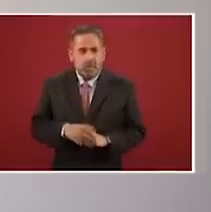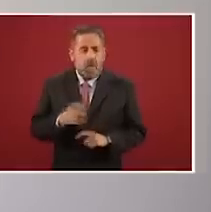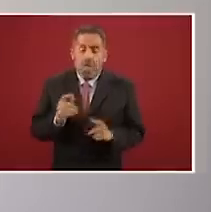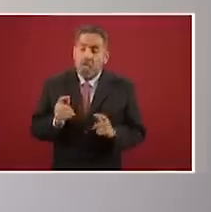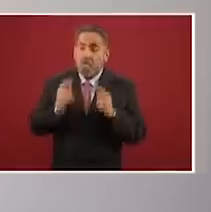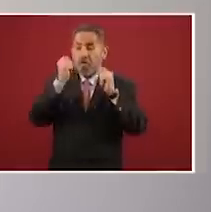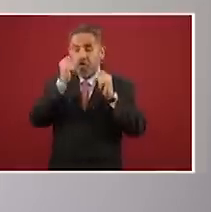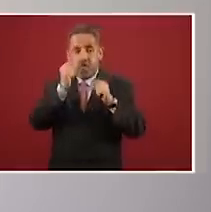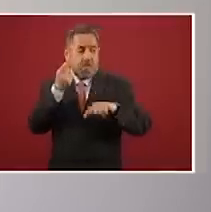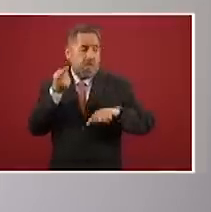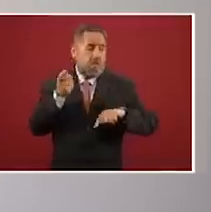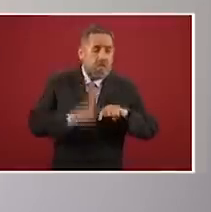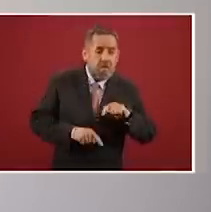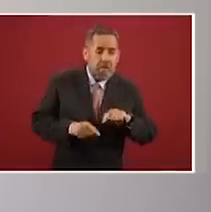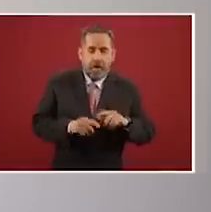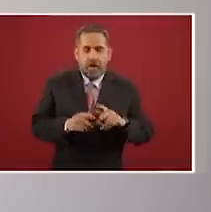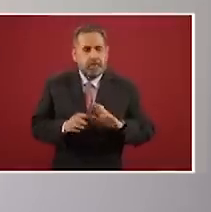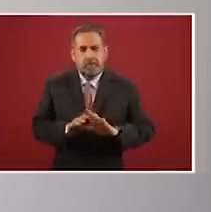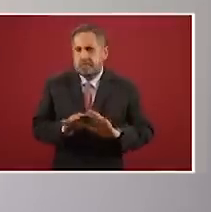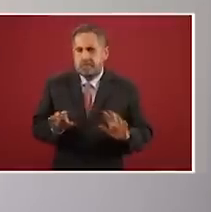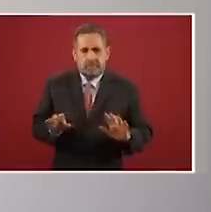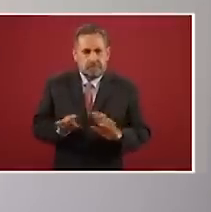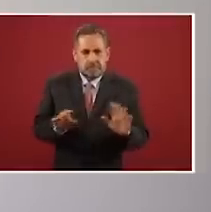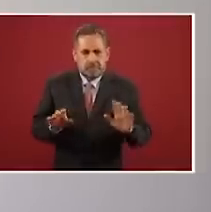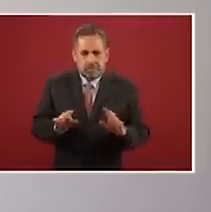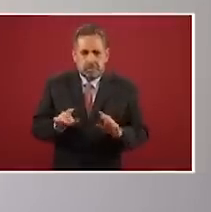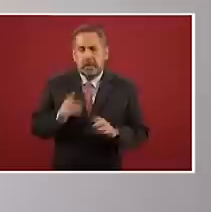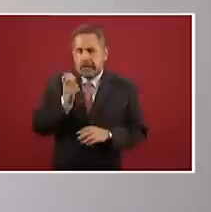arbitrario. Estamos revisando